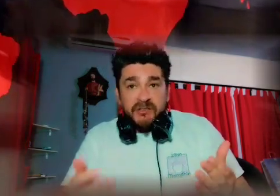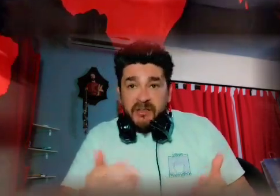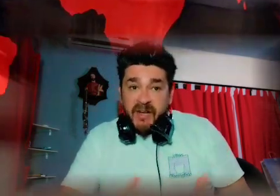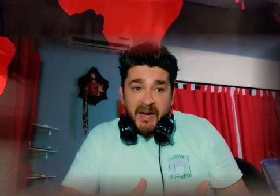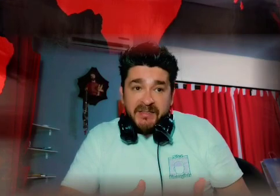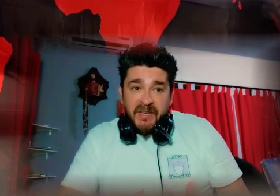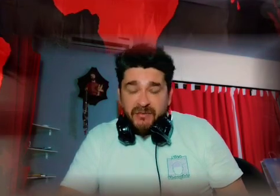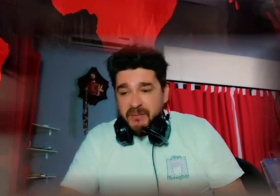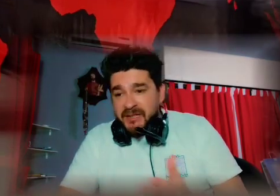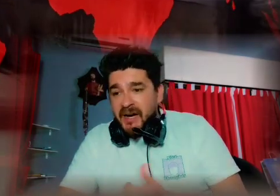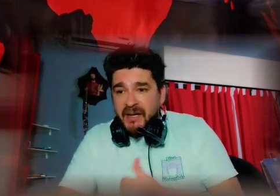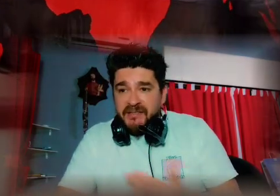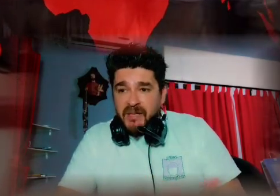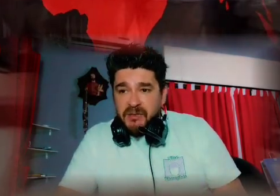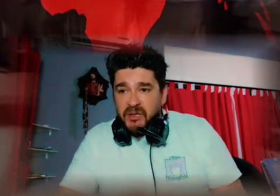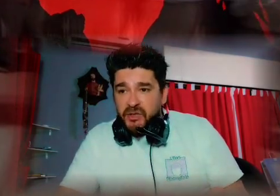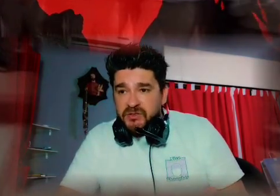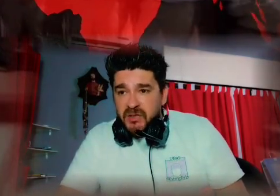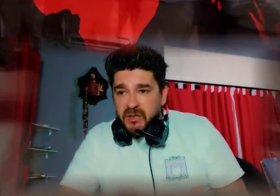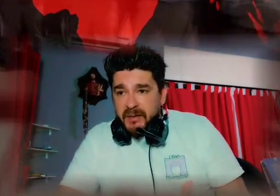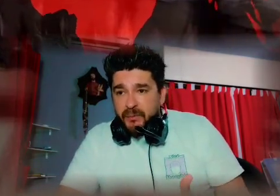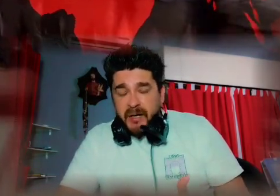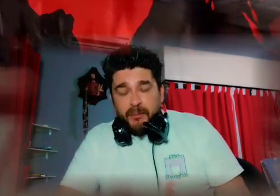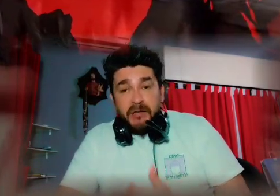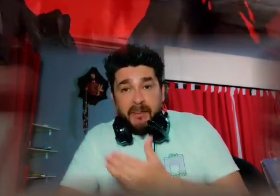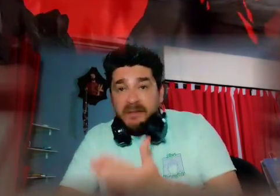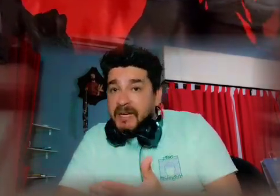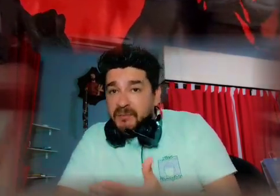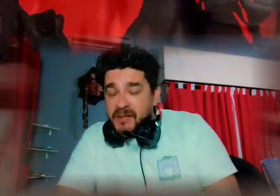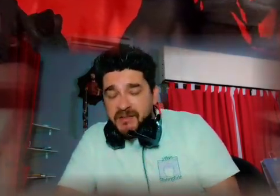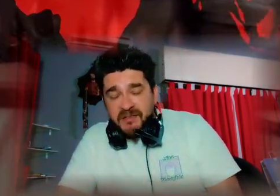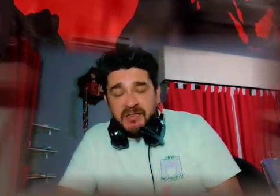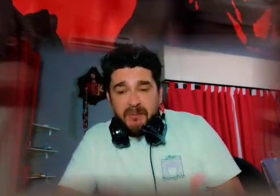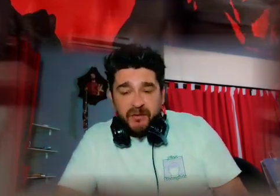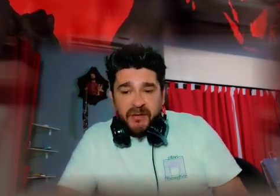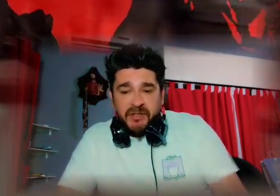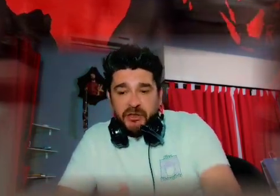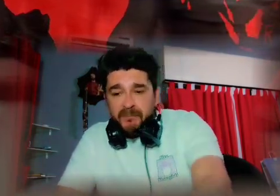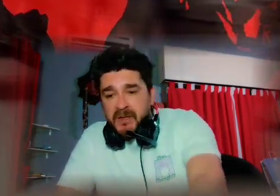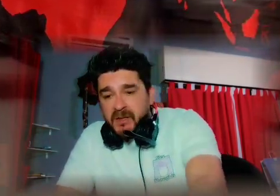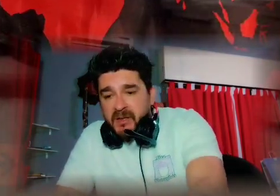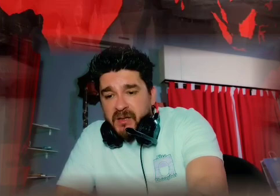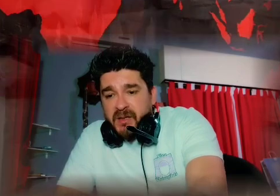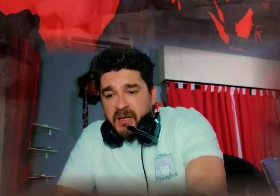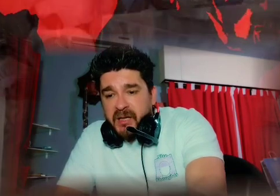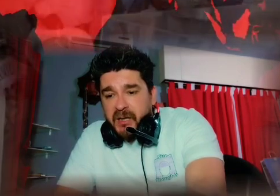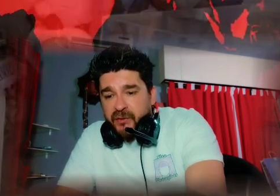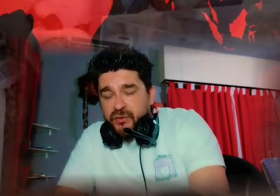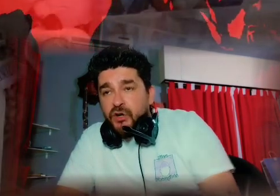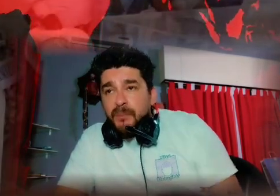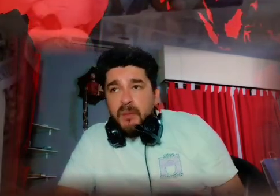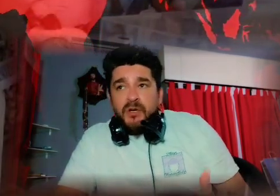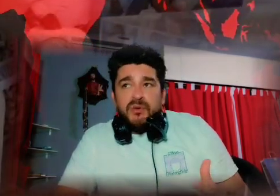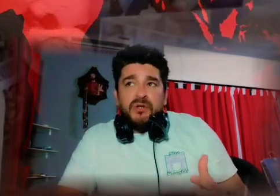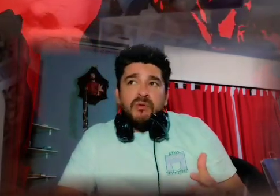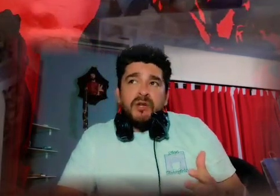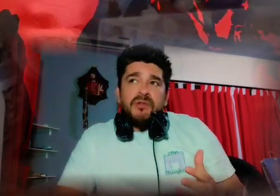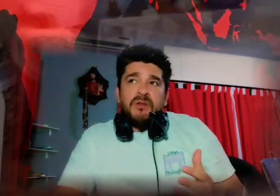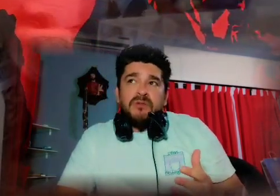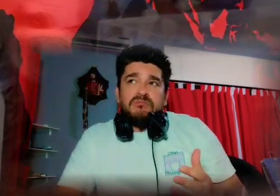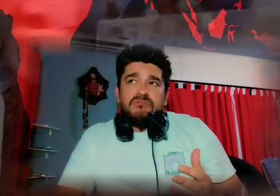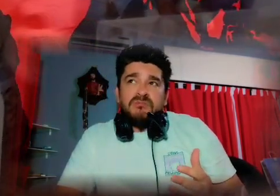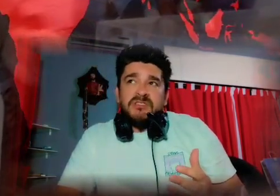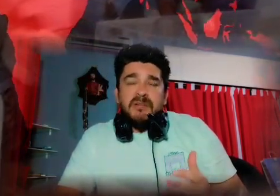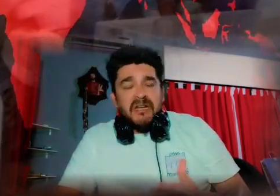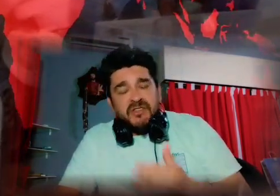haya reuniones en casa, familiares, amigos, por la puta pandemia, y se entiende perfecto. Fue un golpe muy duro